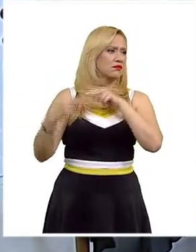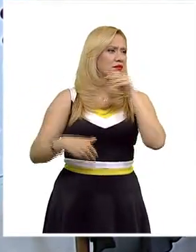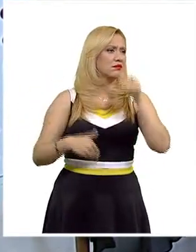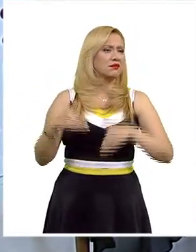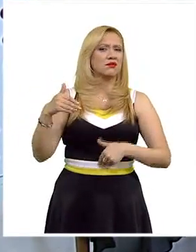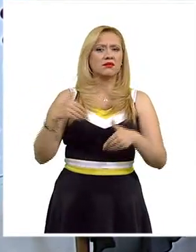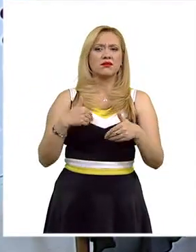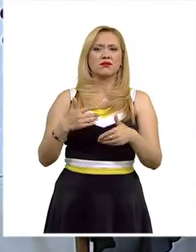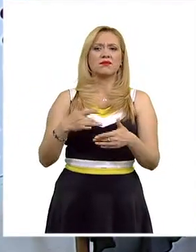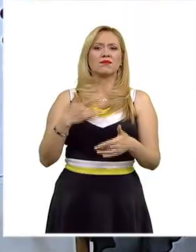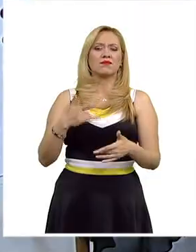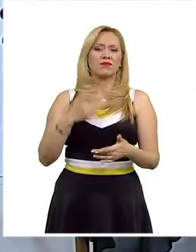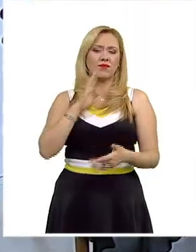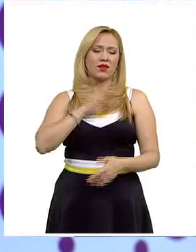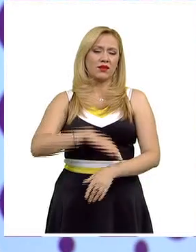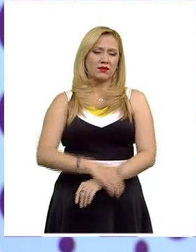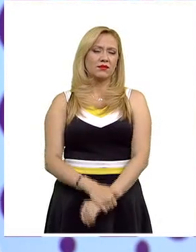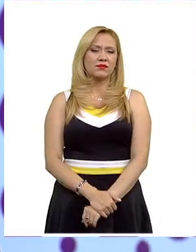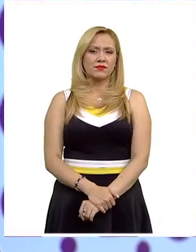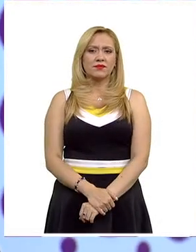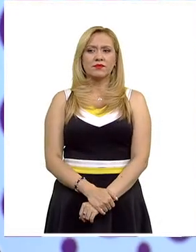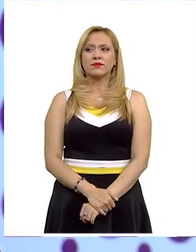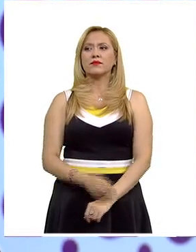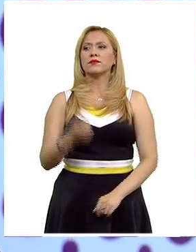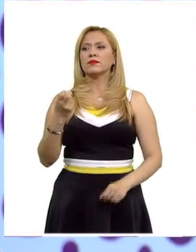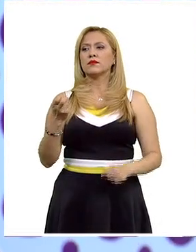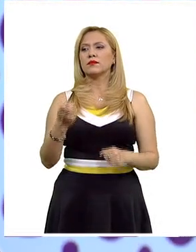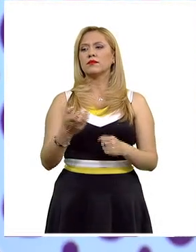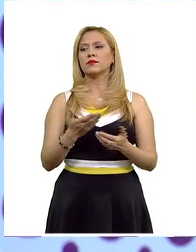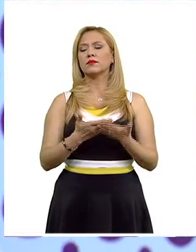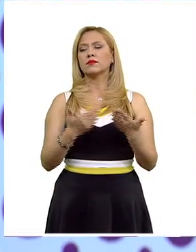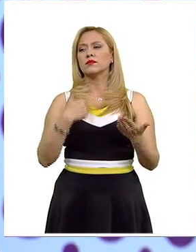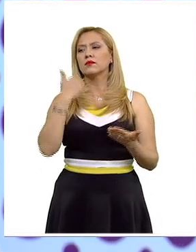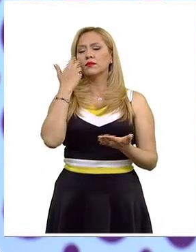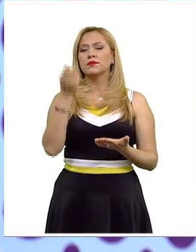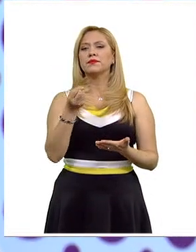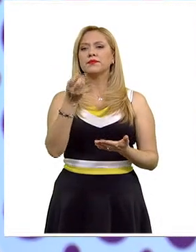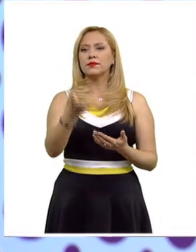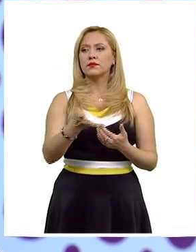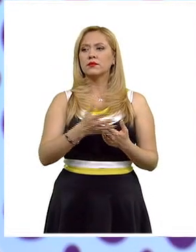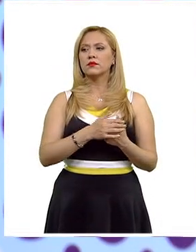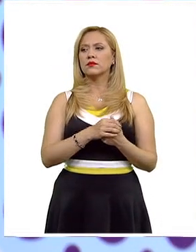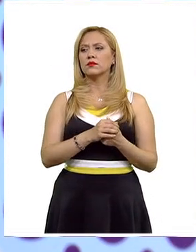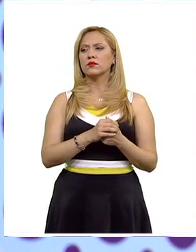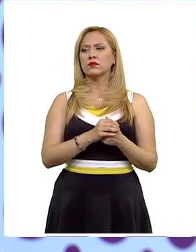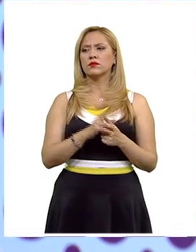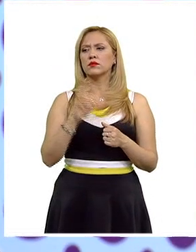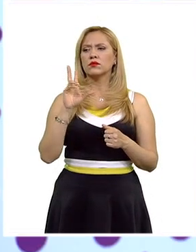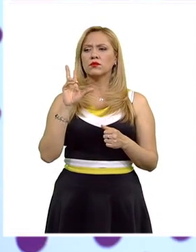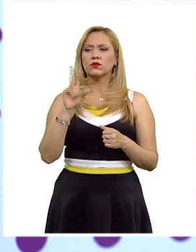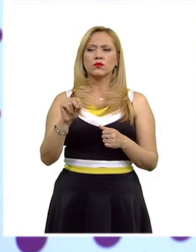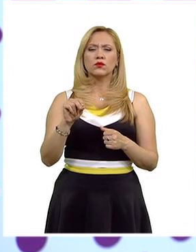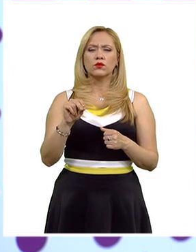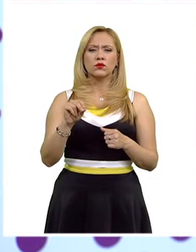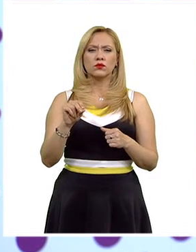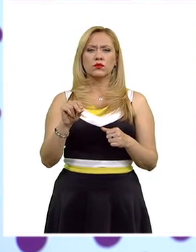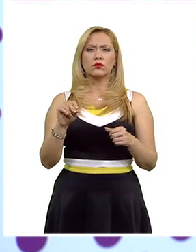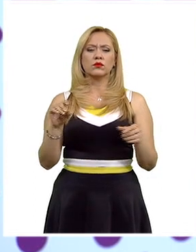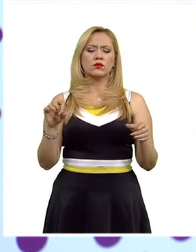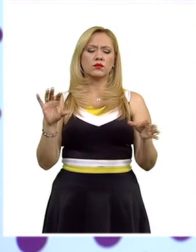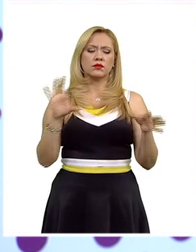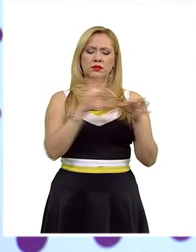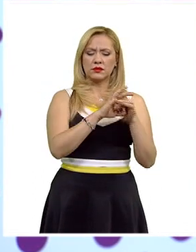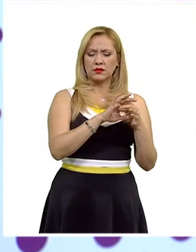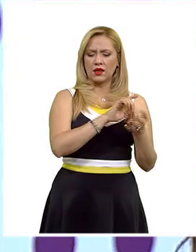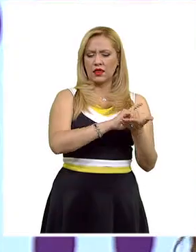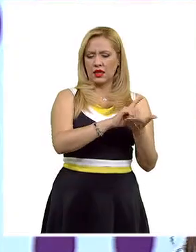el ámbito laboral. Claro. Fíjate que sobre esto, a mí me gustaría comentar algo que a lo mejor no tiene que ver con la cuestión de derechos, pero sí